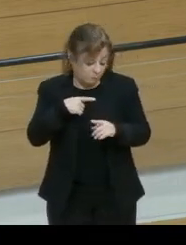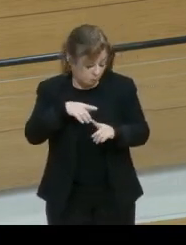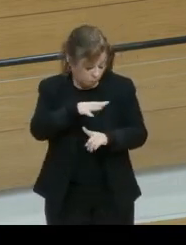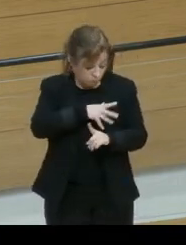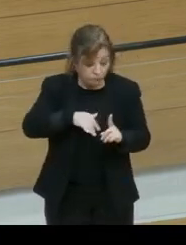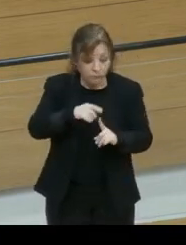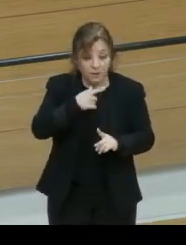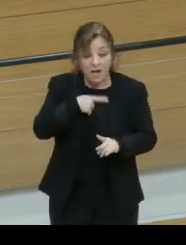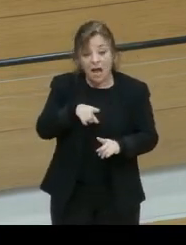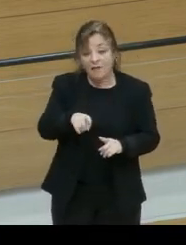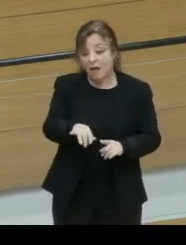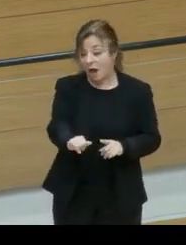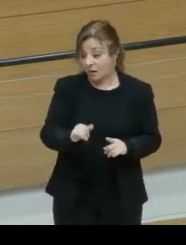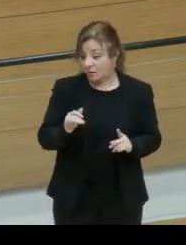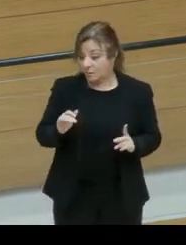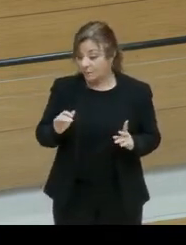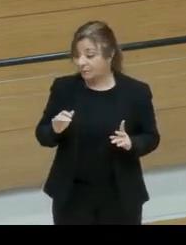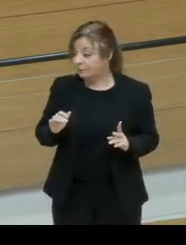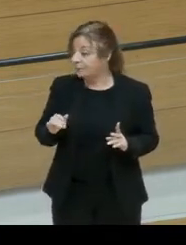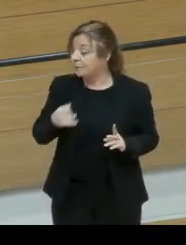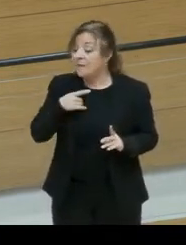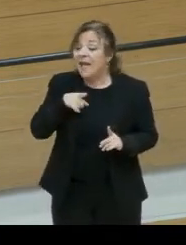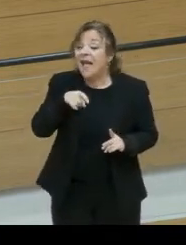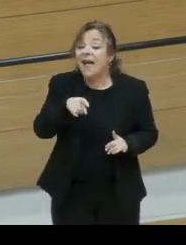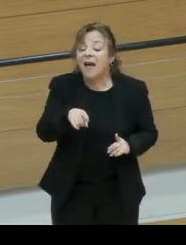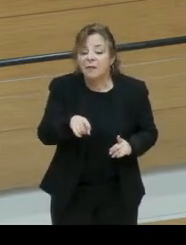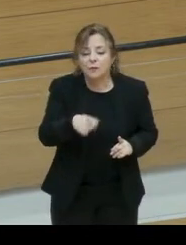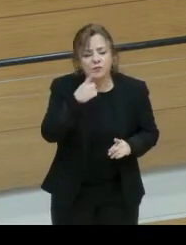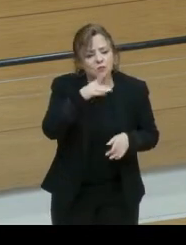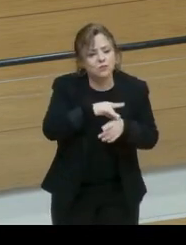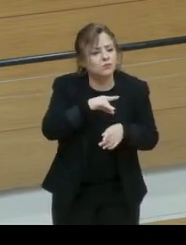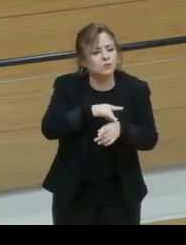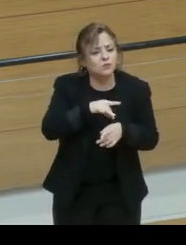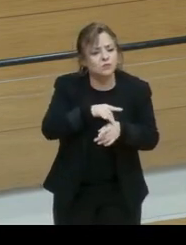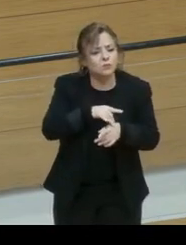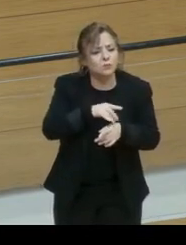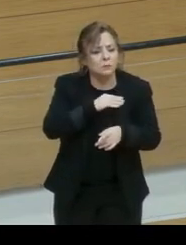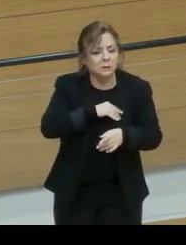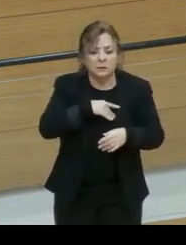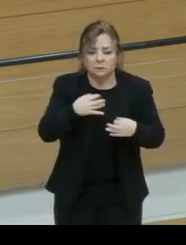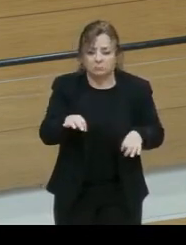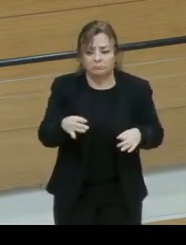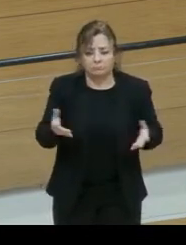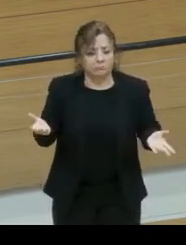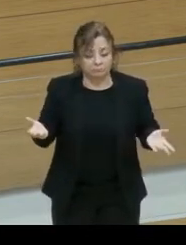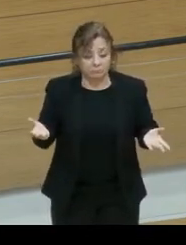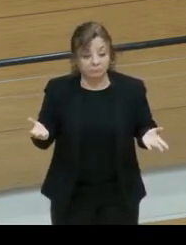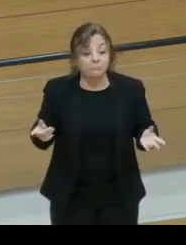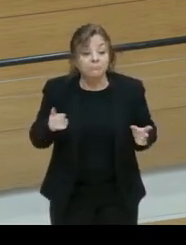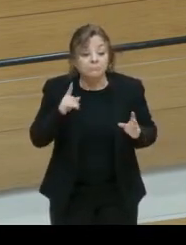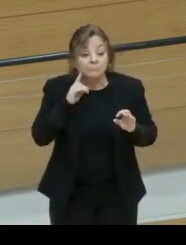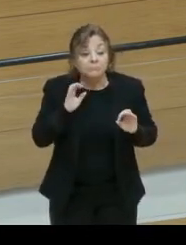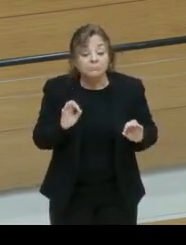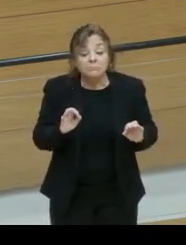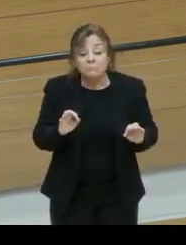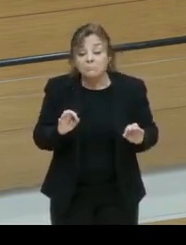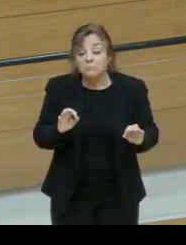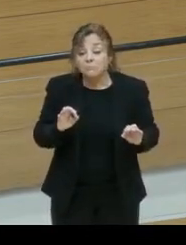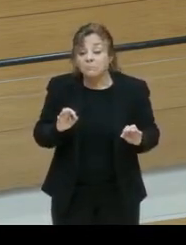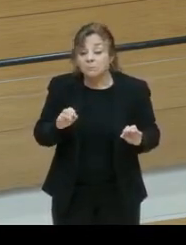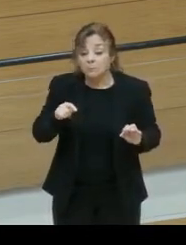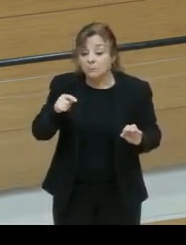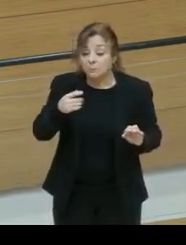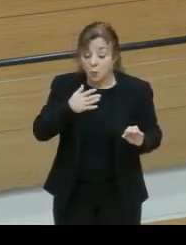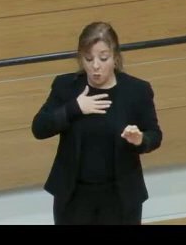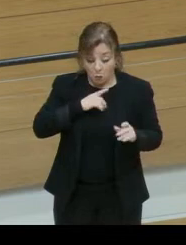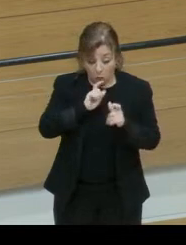tenga cáncer. El cáncer es una enfermedad bastante común y en concreto mi